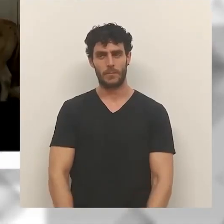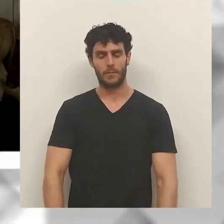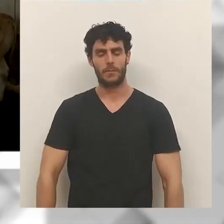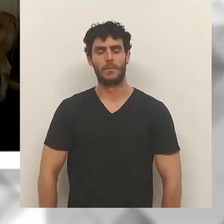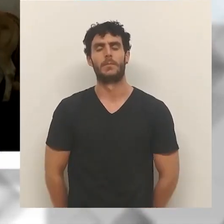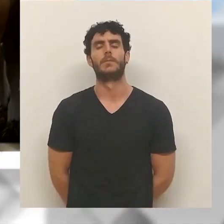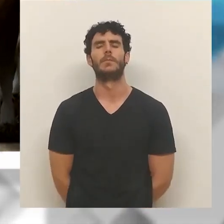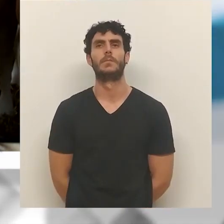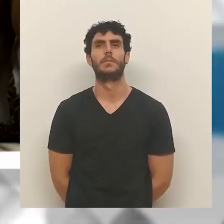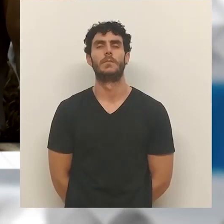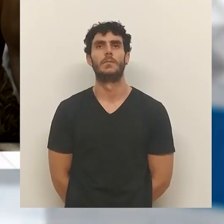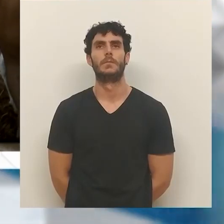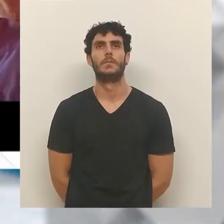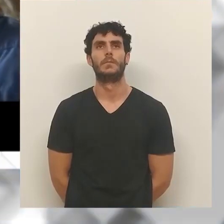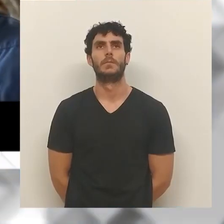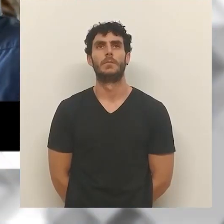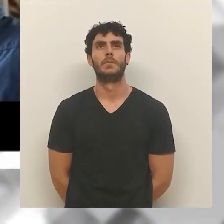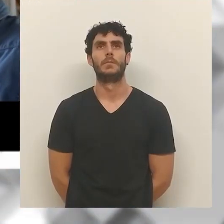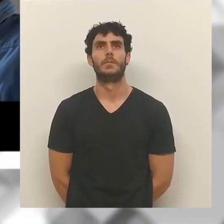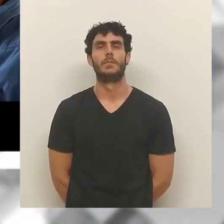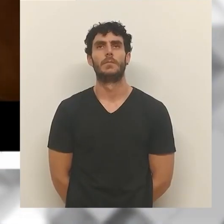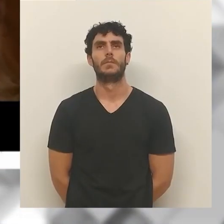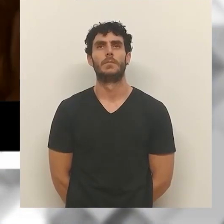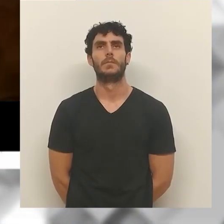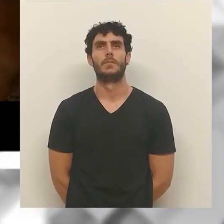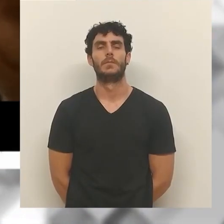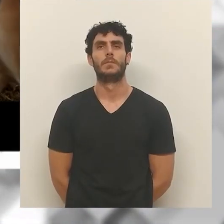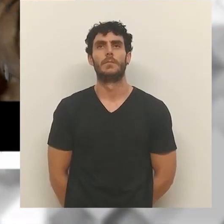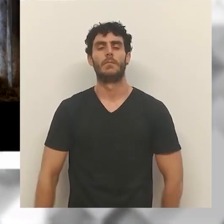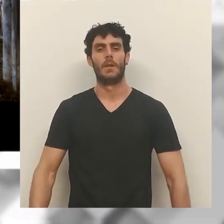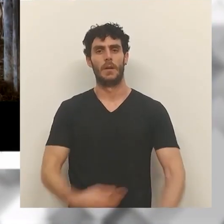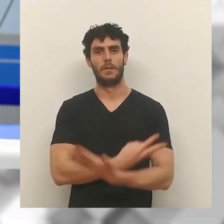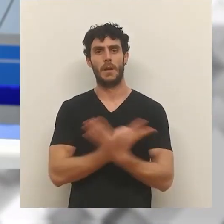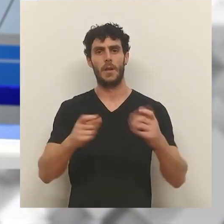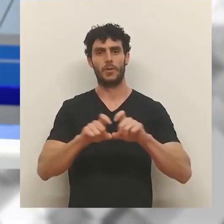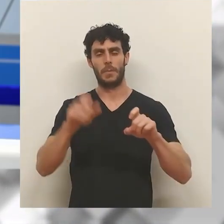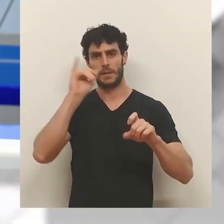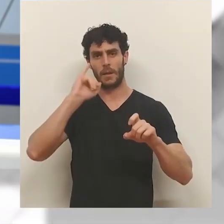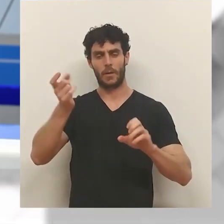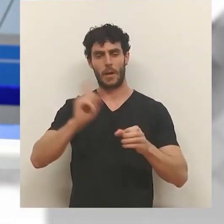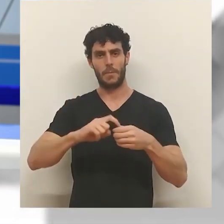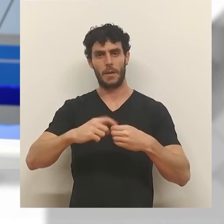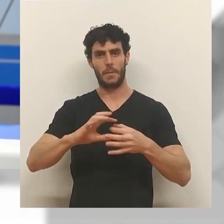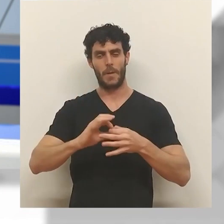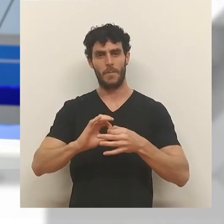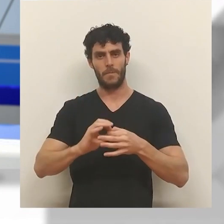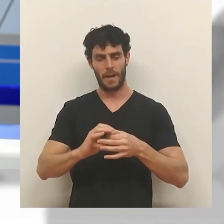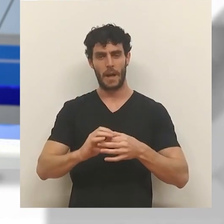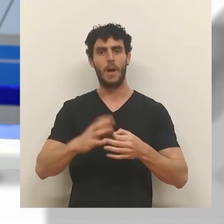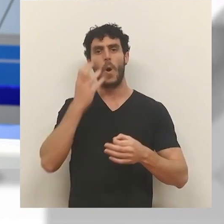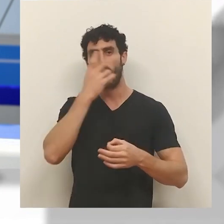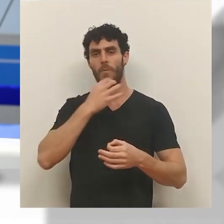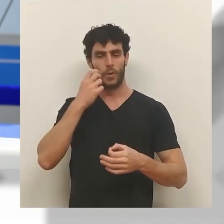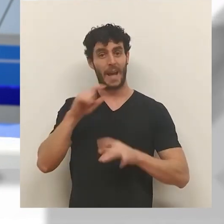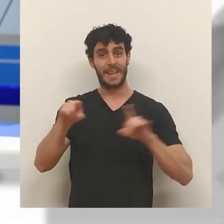necesitas un buen seguro pecuario que garantice tu tranquilidad. Agroseguro. Trabaja sobre seguro. 18 empresas riojanas